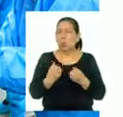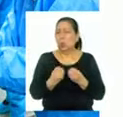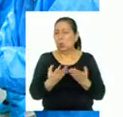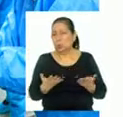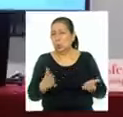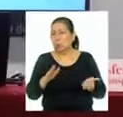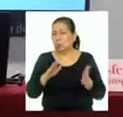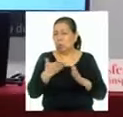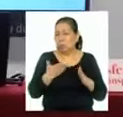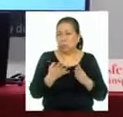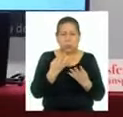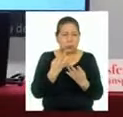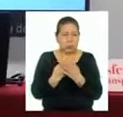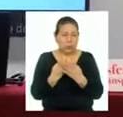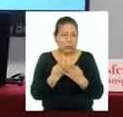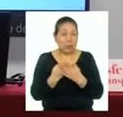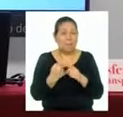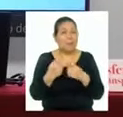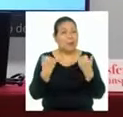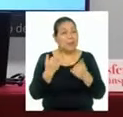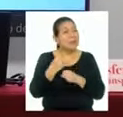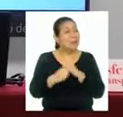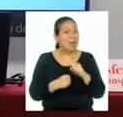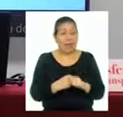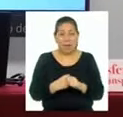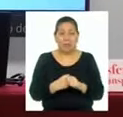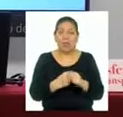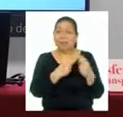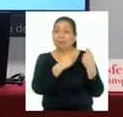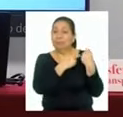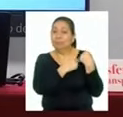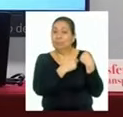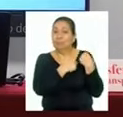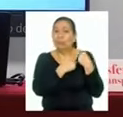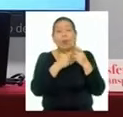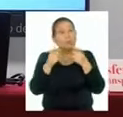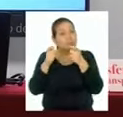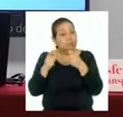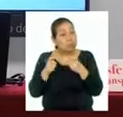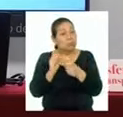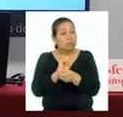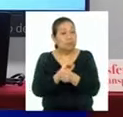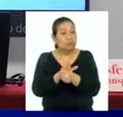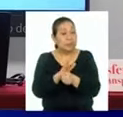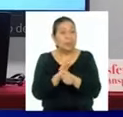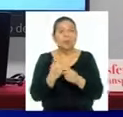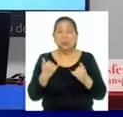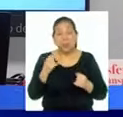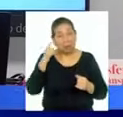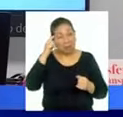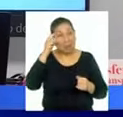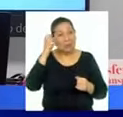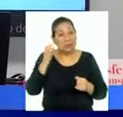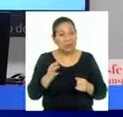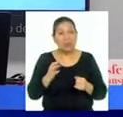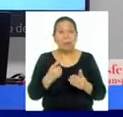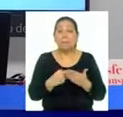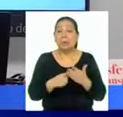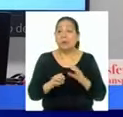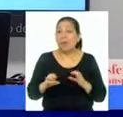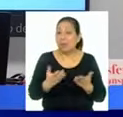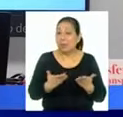estragos, muchas muertes en los penales, y este año nuestra misión era controlar la pandemia. Hemos, creo, logrado hacerlo